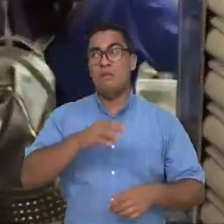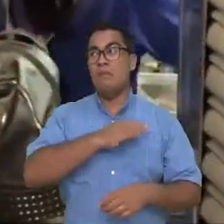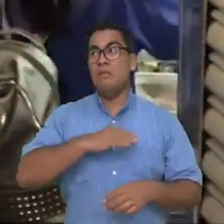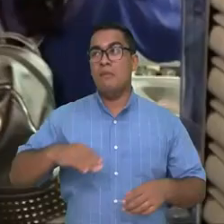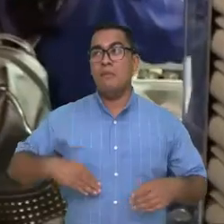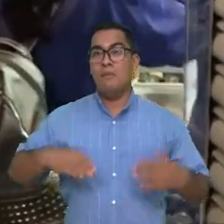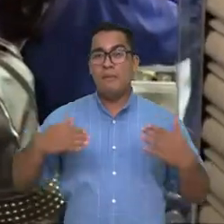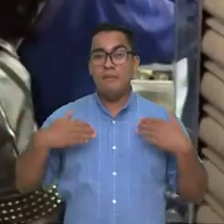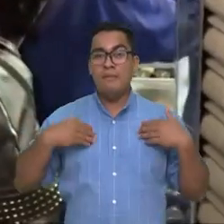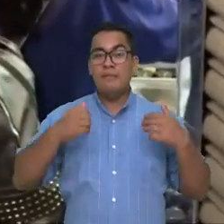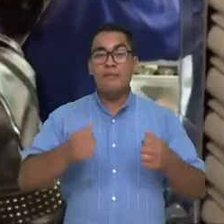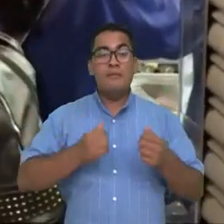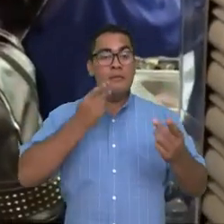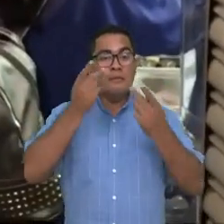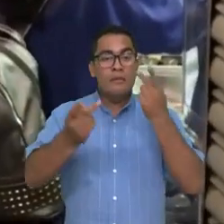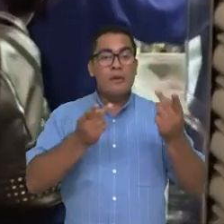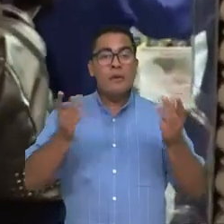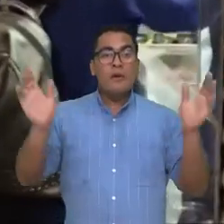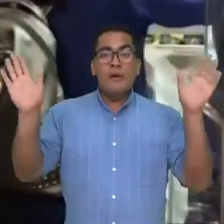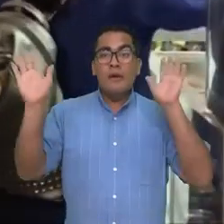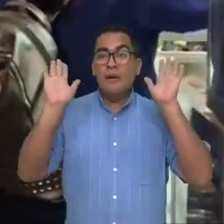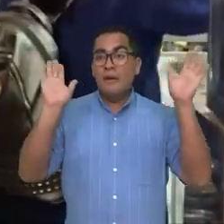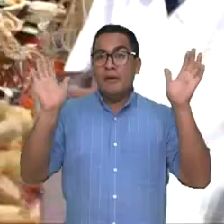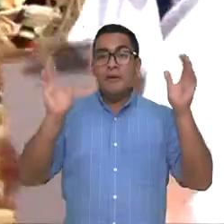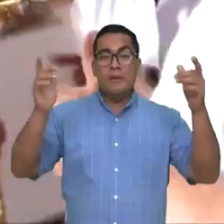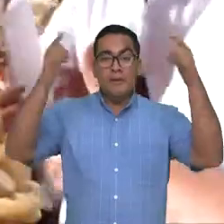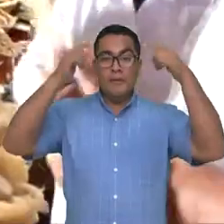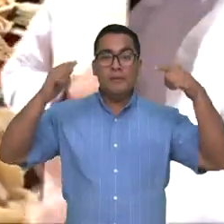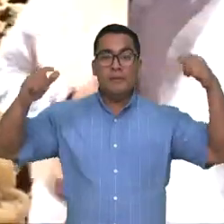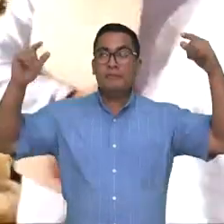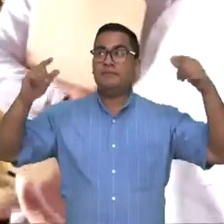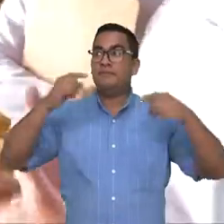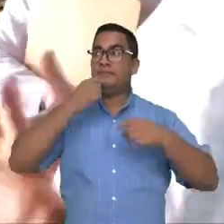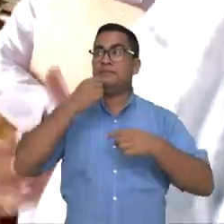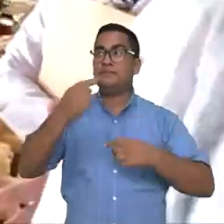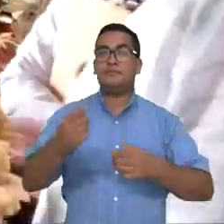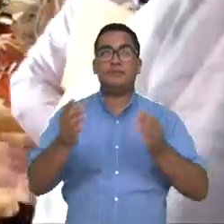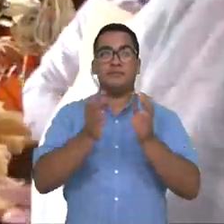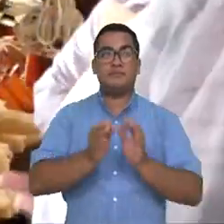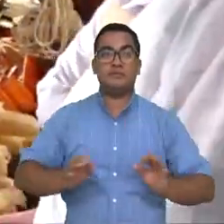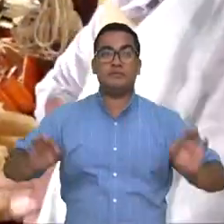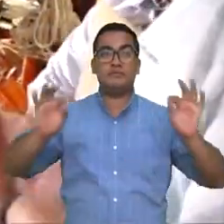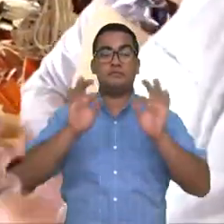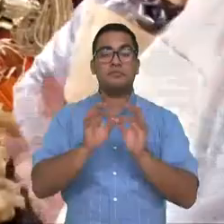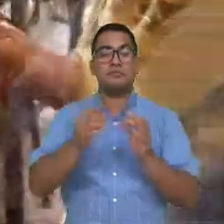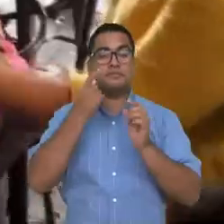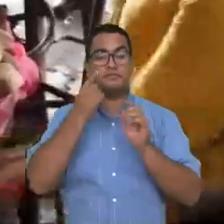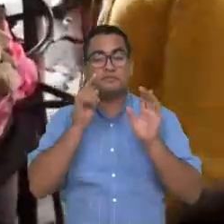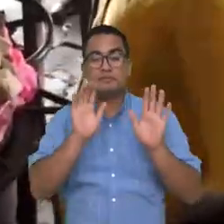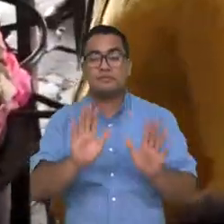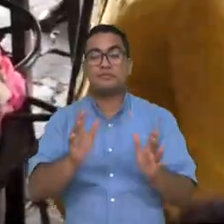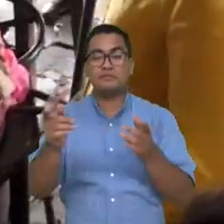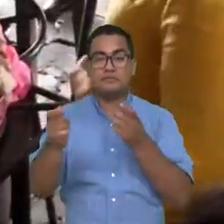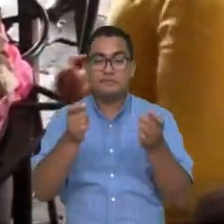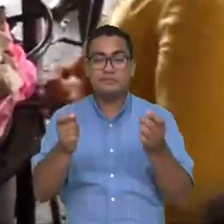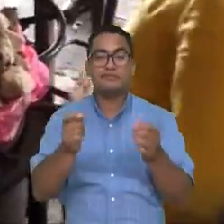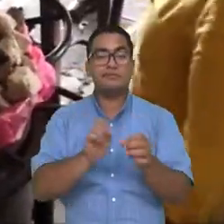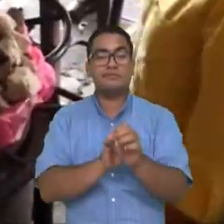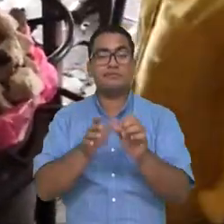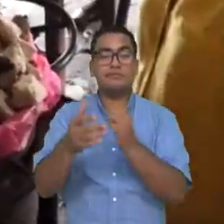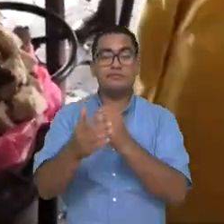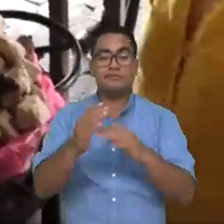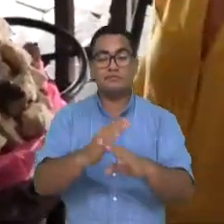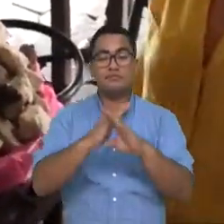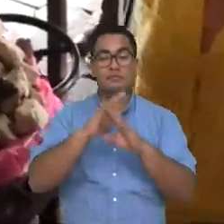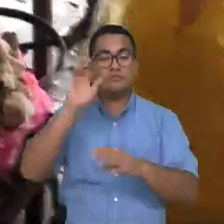un recorrido por el mercado Ernesto Fernández de Masaya como parte de la campaña de prevención y contención del coronavirus que impulsa